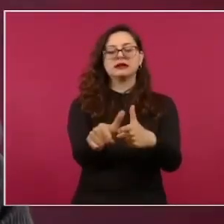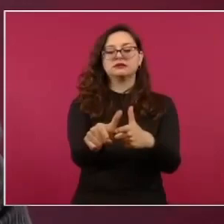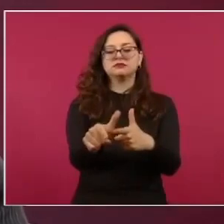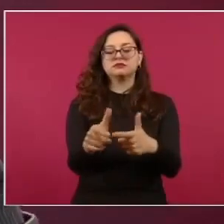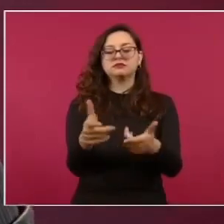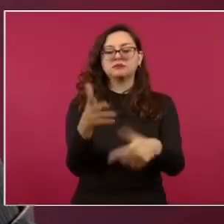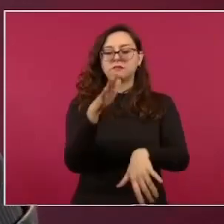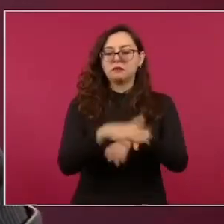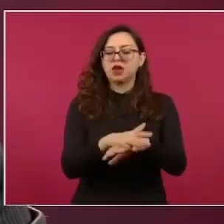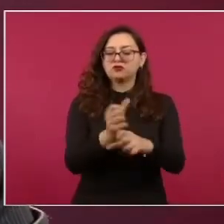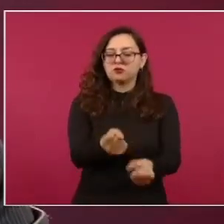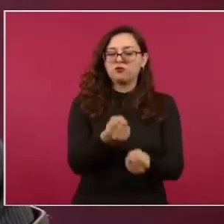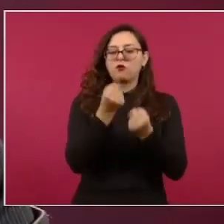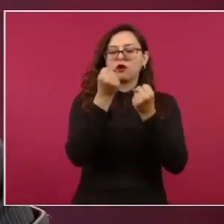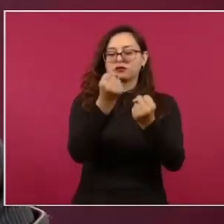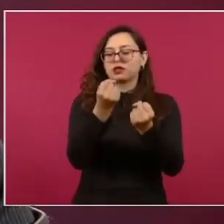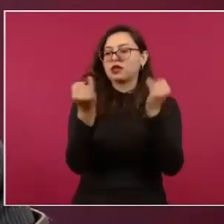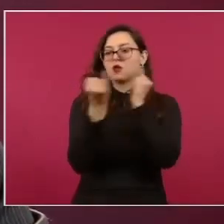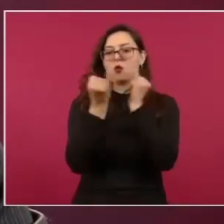cultural de México,